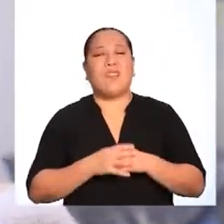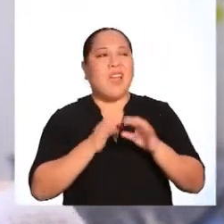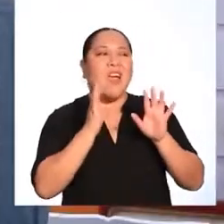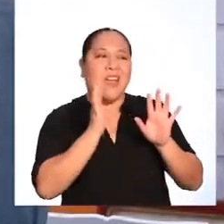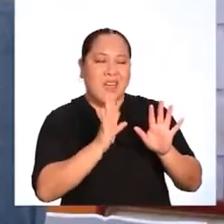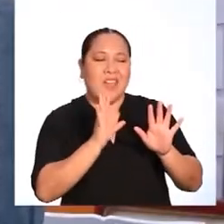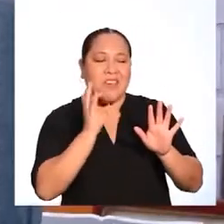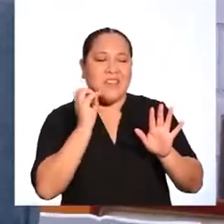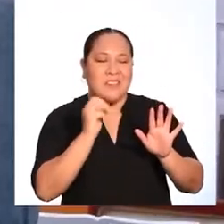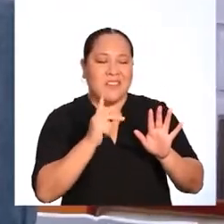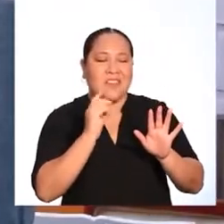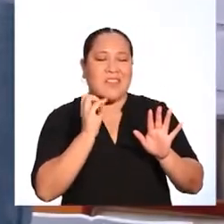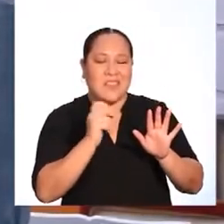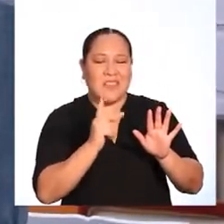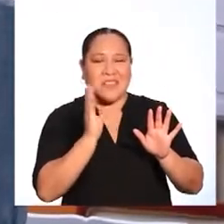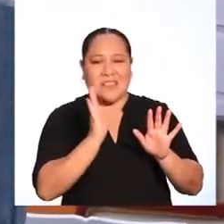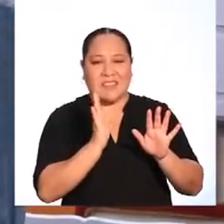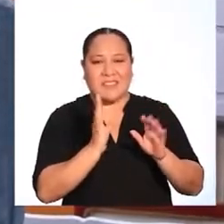ya